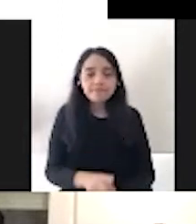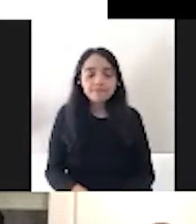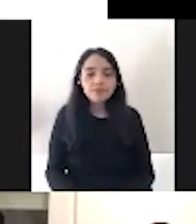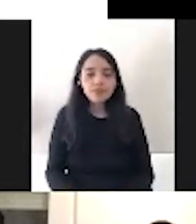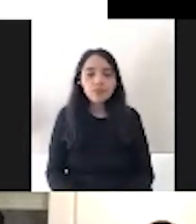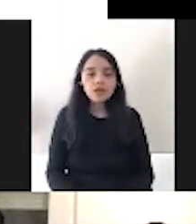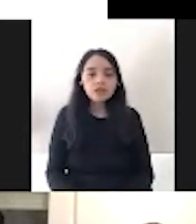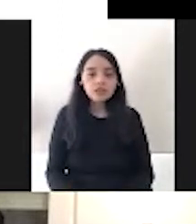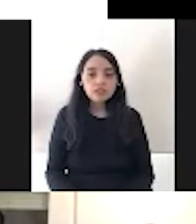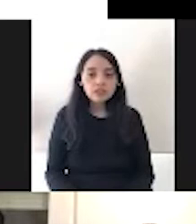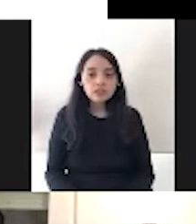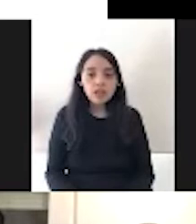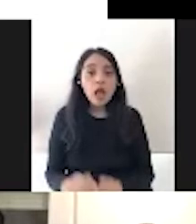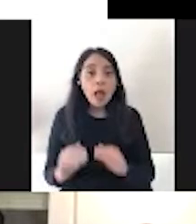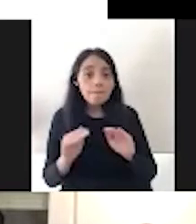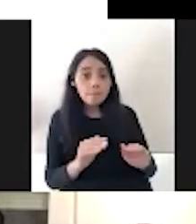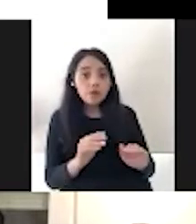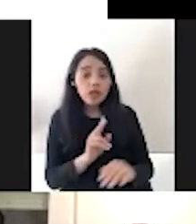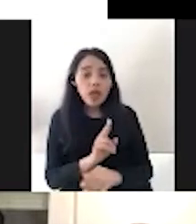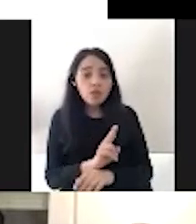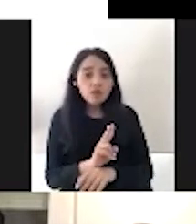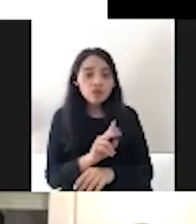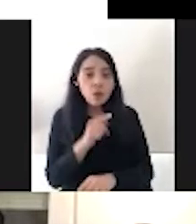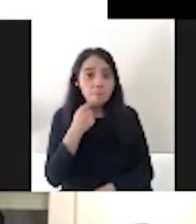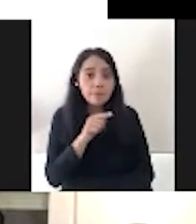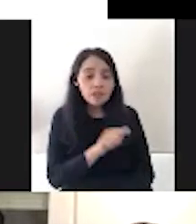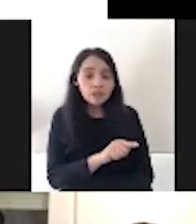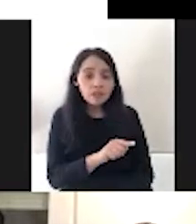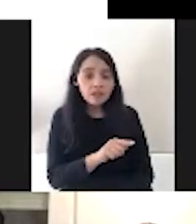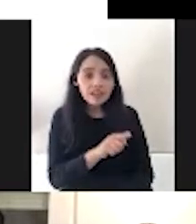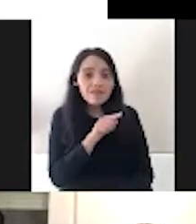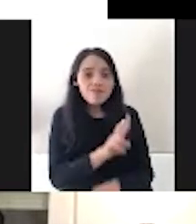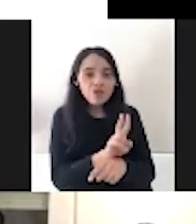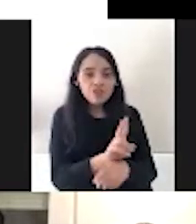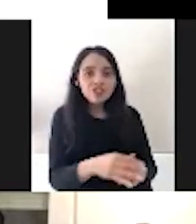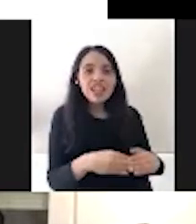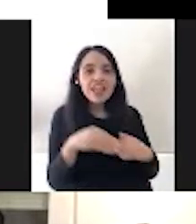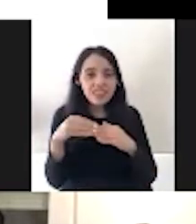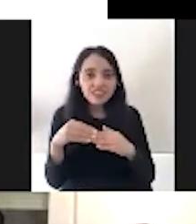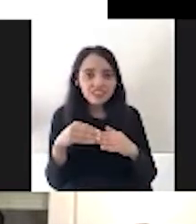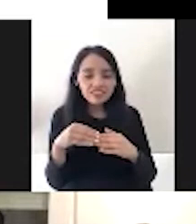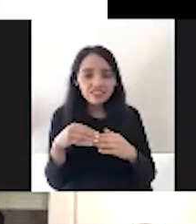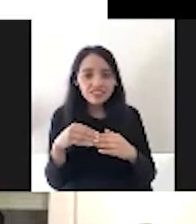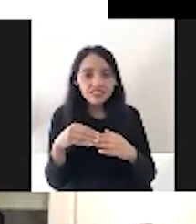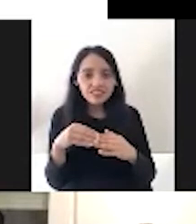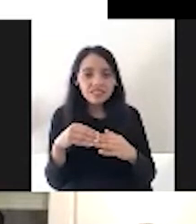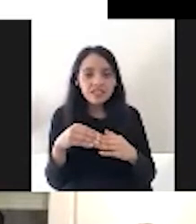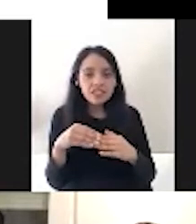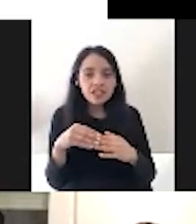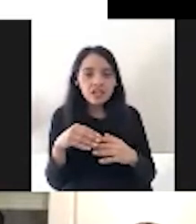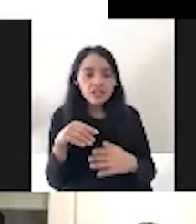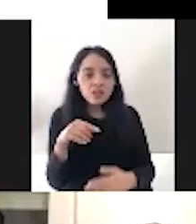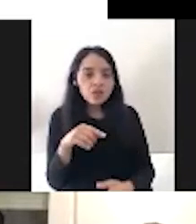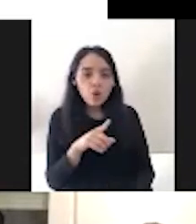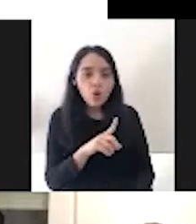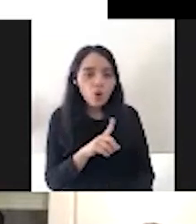generalmente apoyan al profesor, pero se ve que el profesor generalmente lidera las actividades, pero no